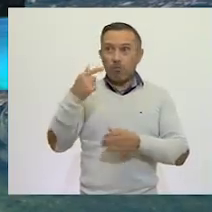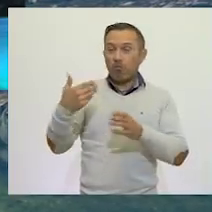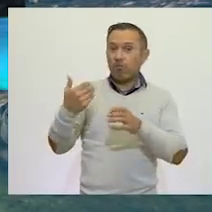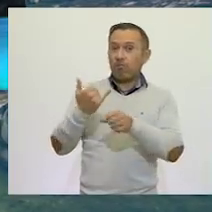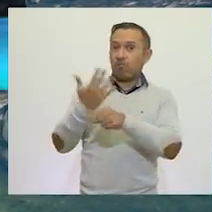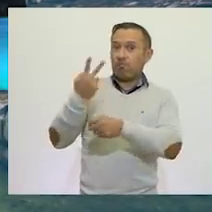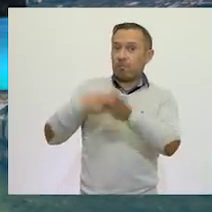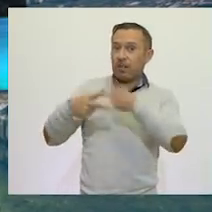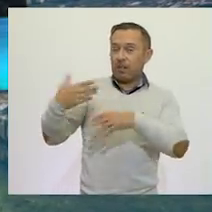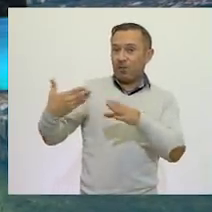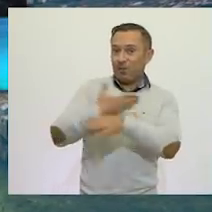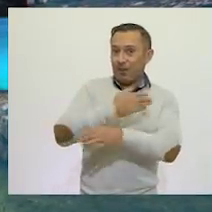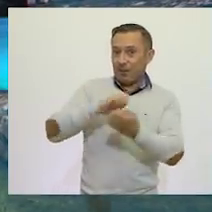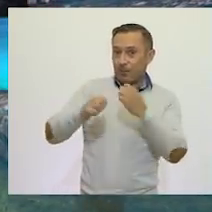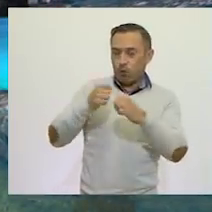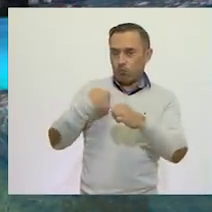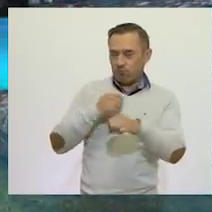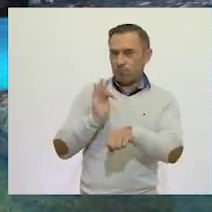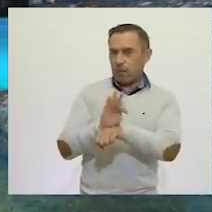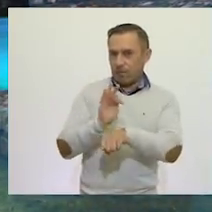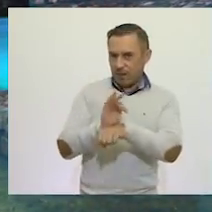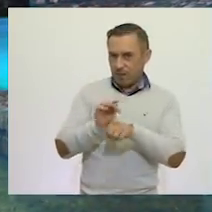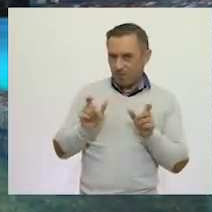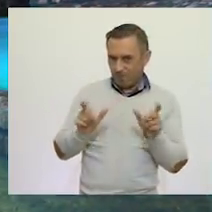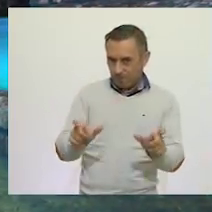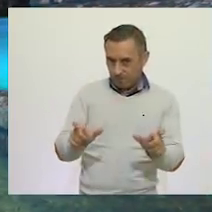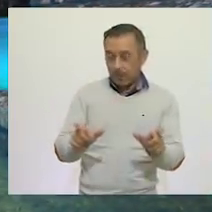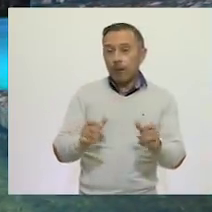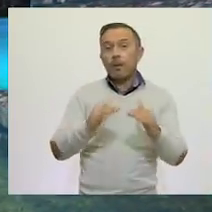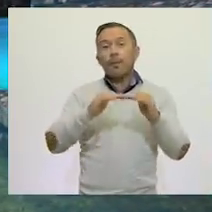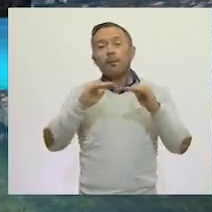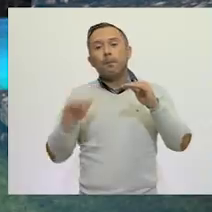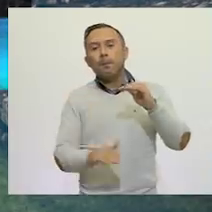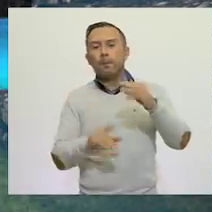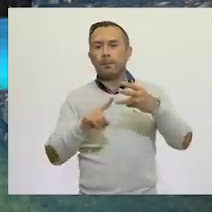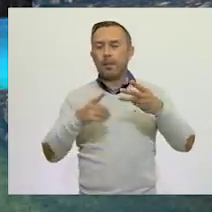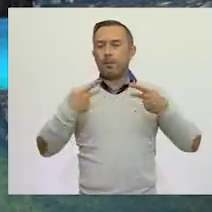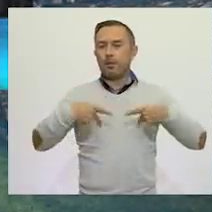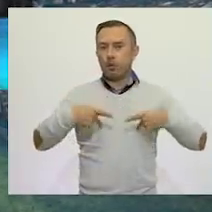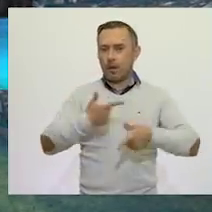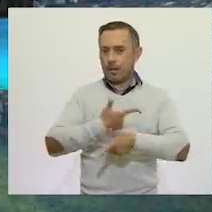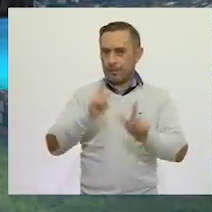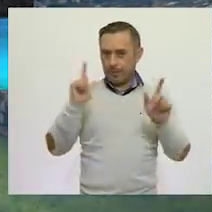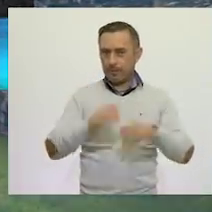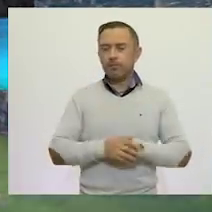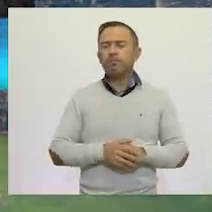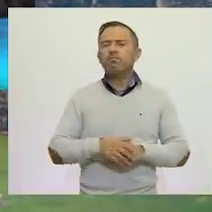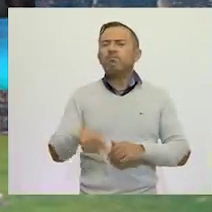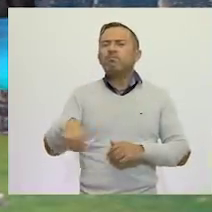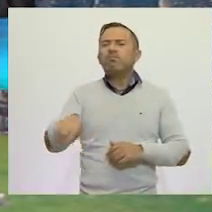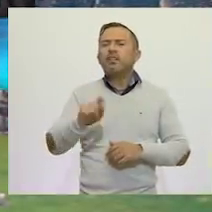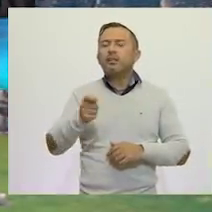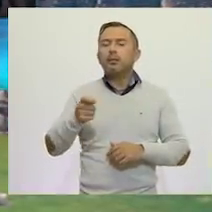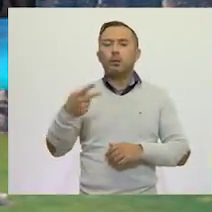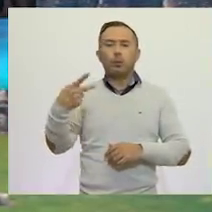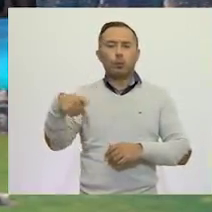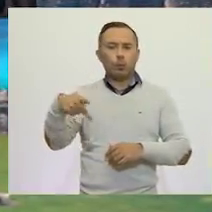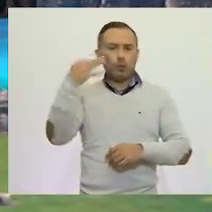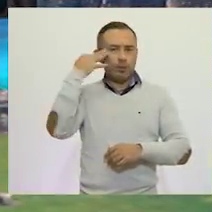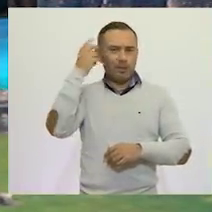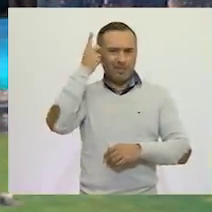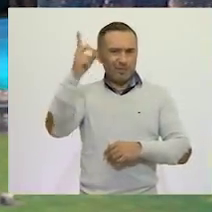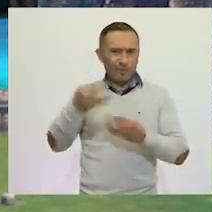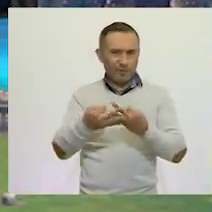enemigos. Después venían las personas libres. Estos tenían sus propias tierras, negocios